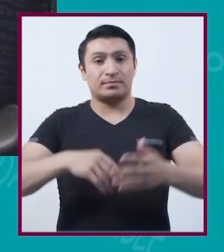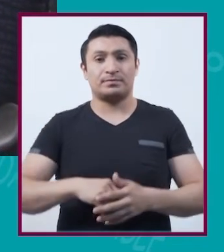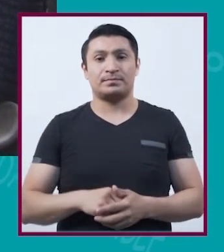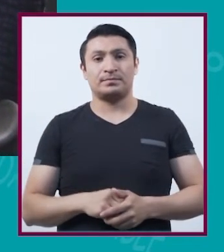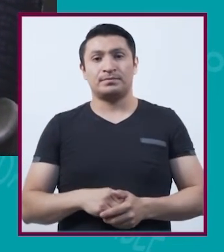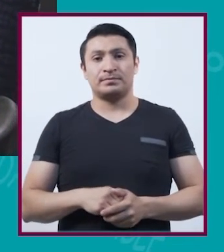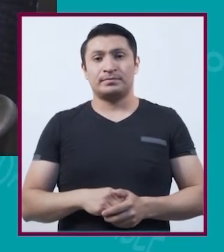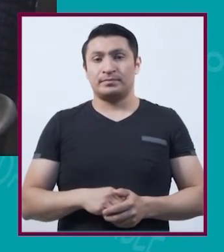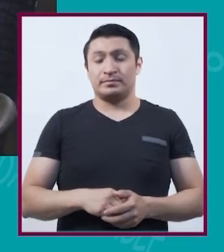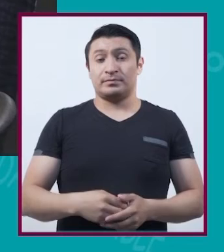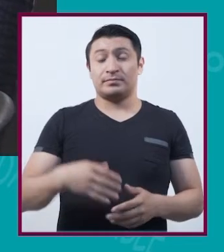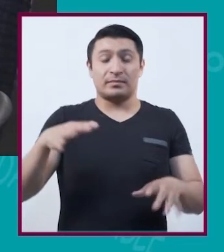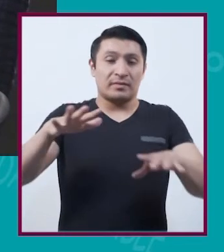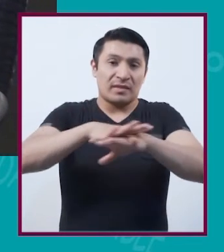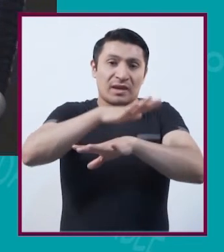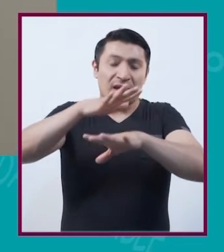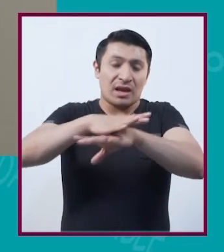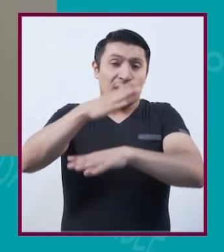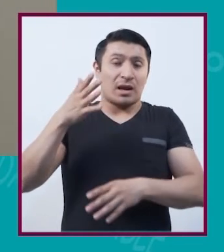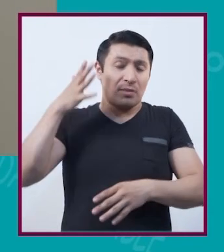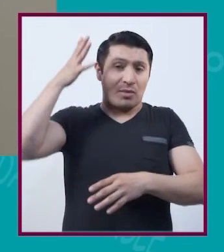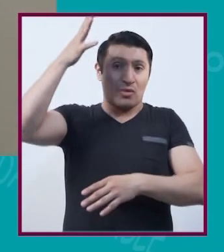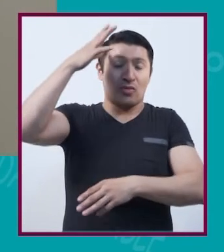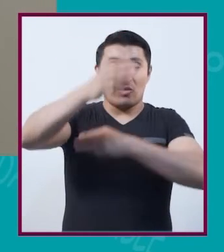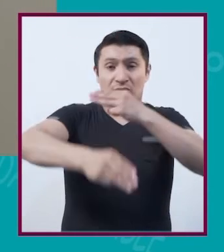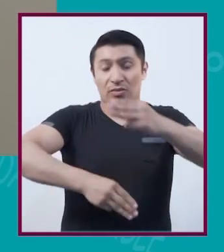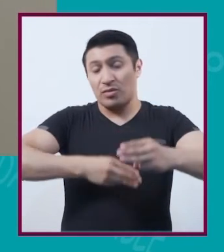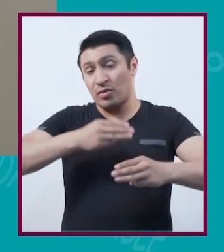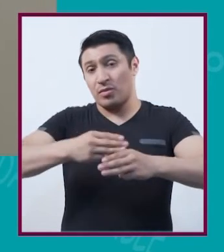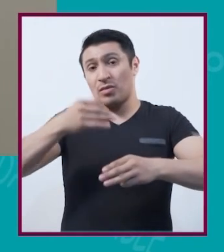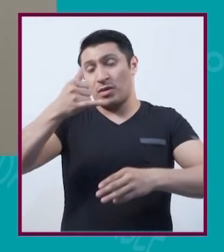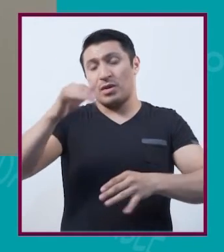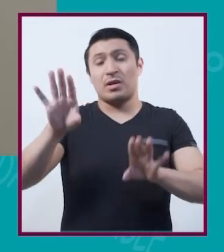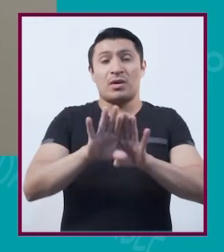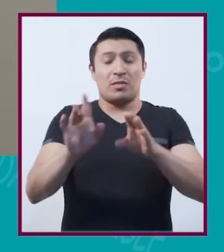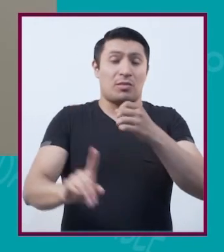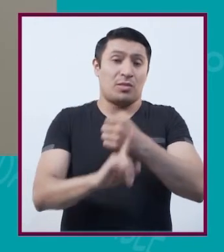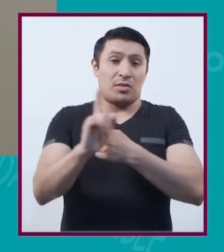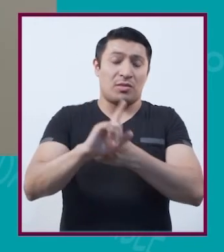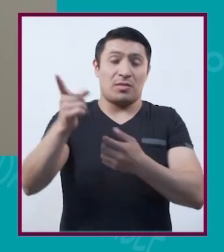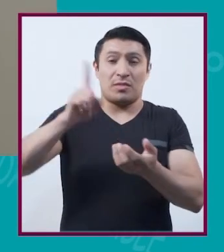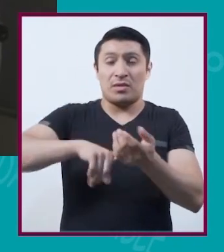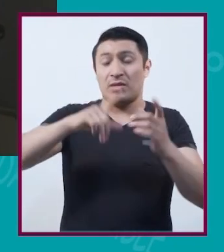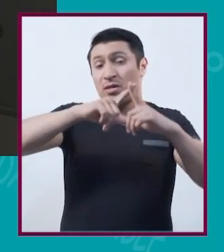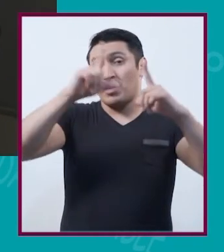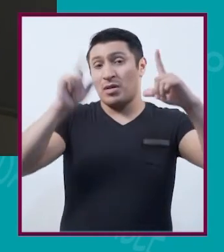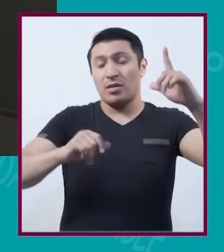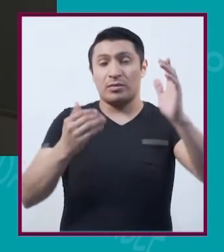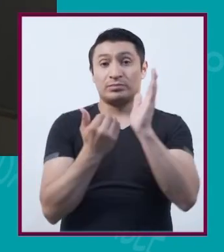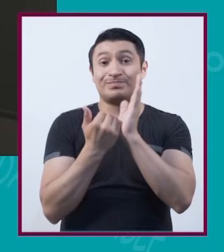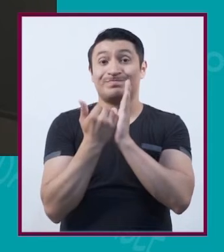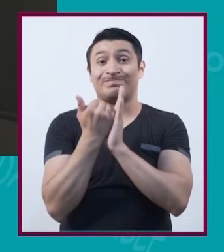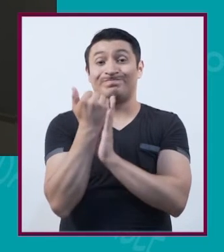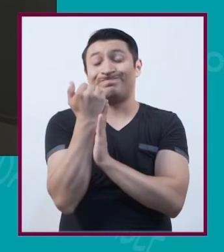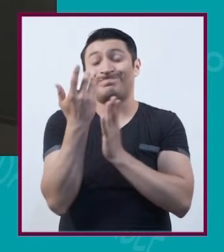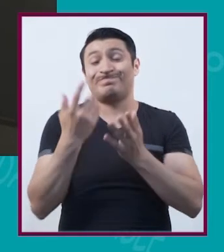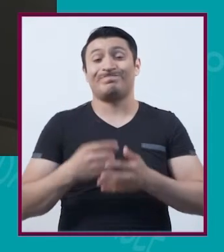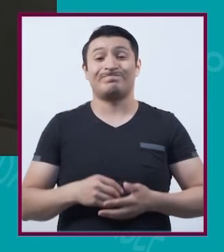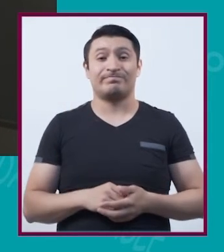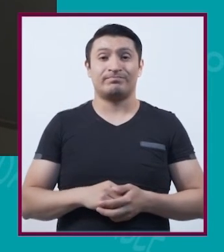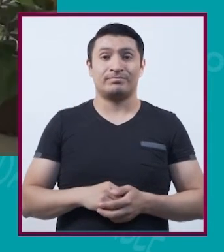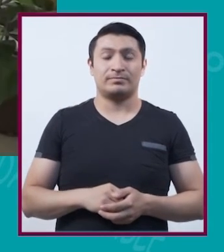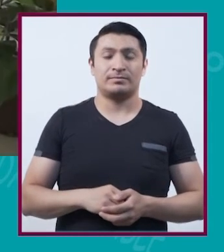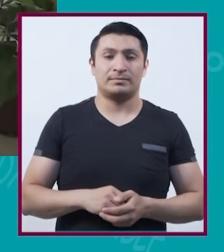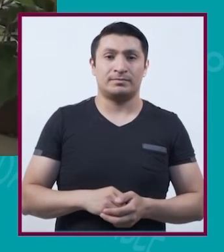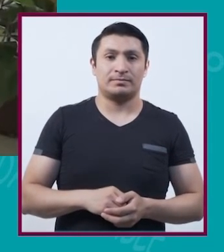y proyecto de nación que debía seguir México. Ante los cambios de rumbo del mundo y los desajustes estructurales internos que se